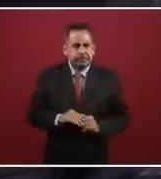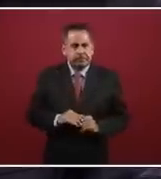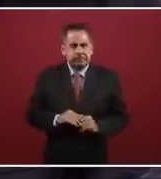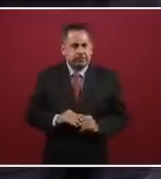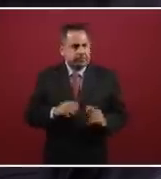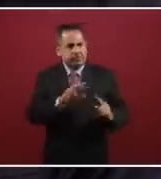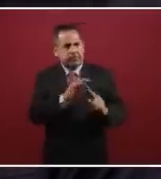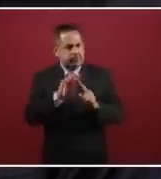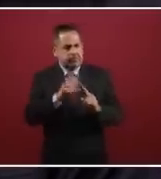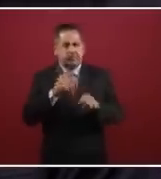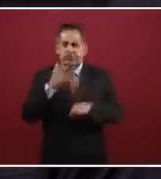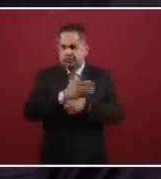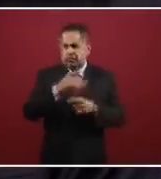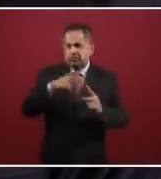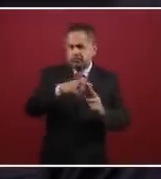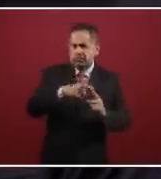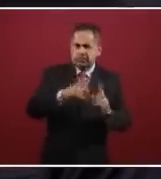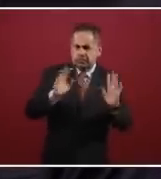sancionar,